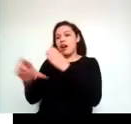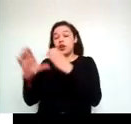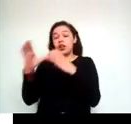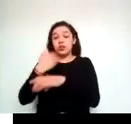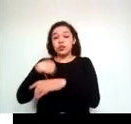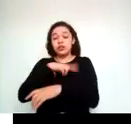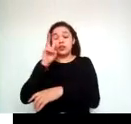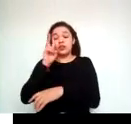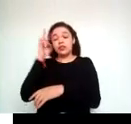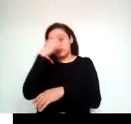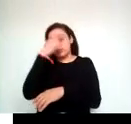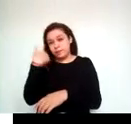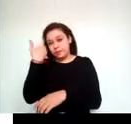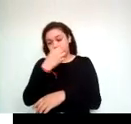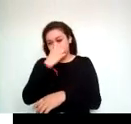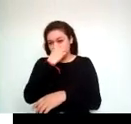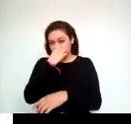más adelante.